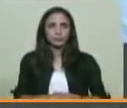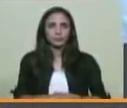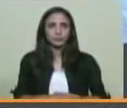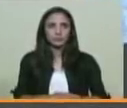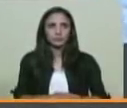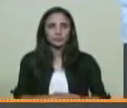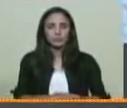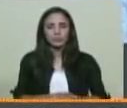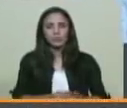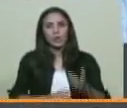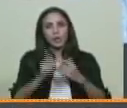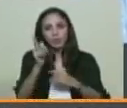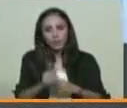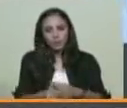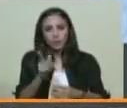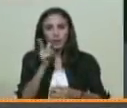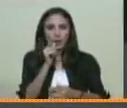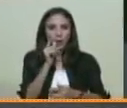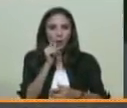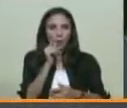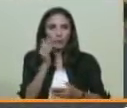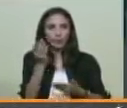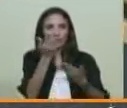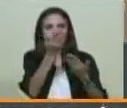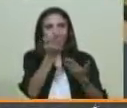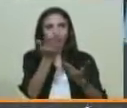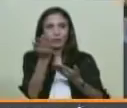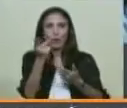padre arquitecto Fruto Vivas,